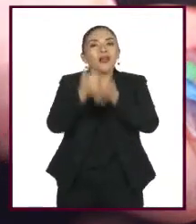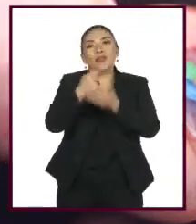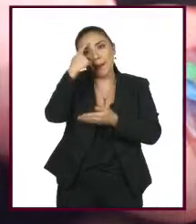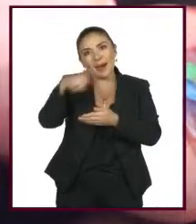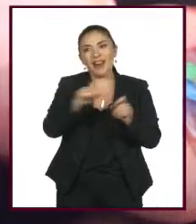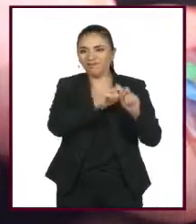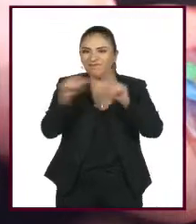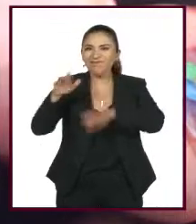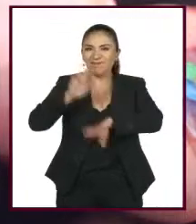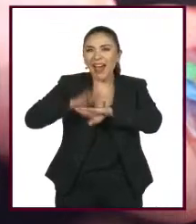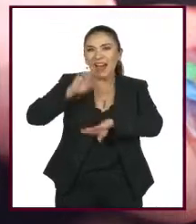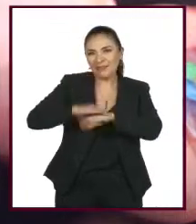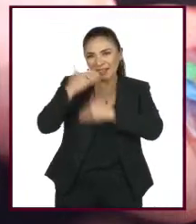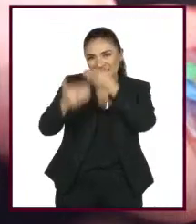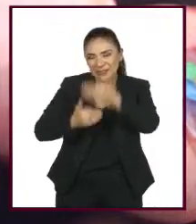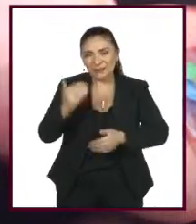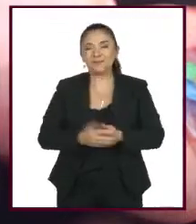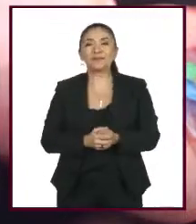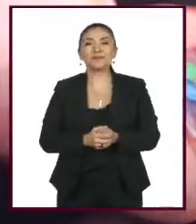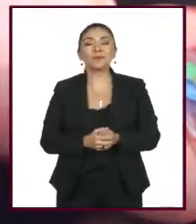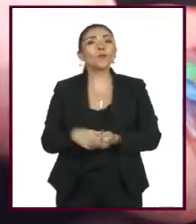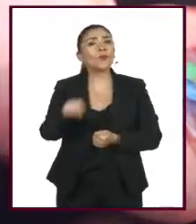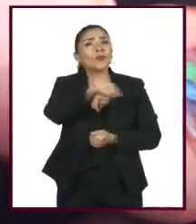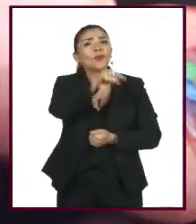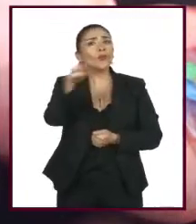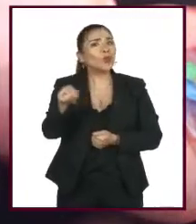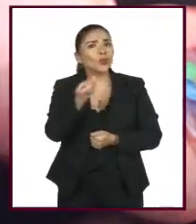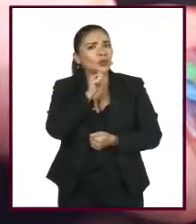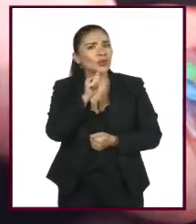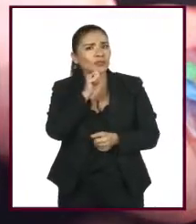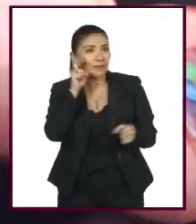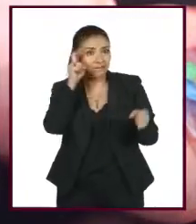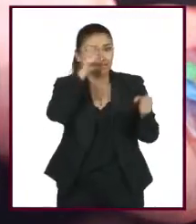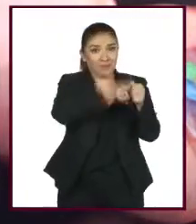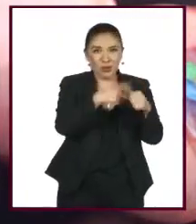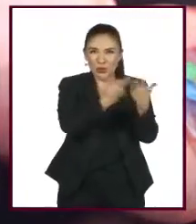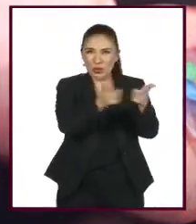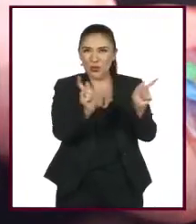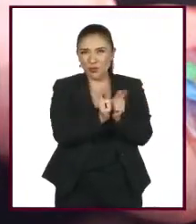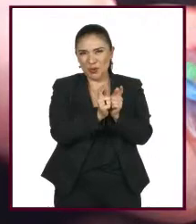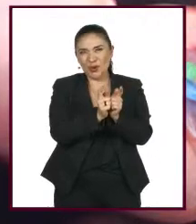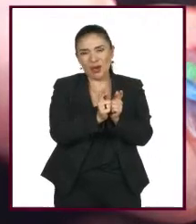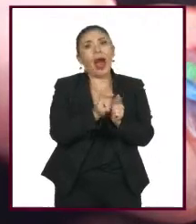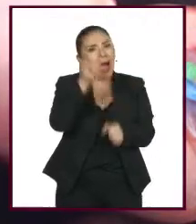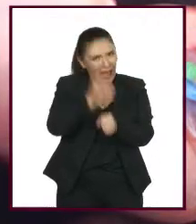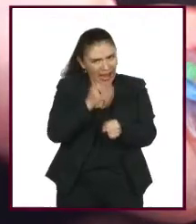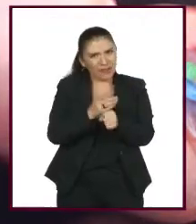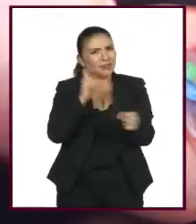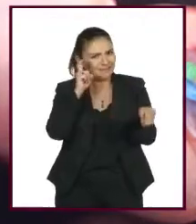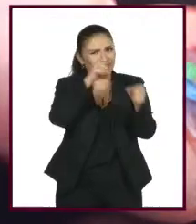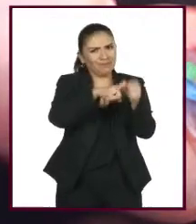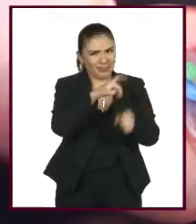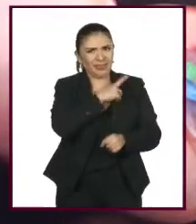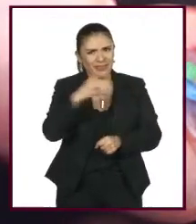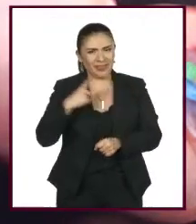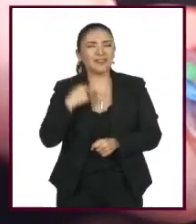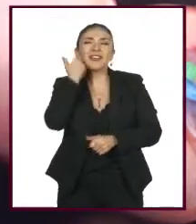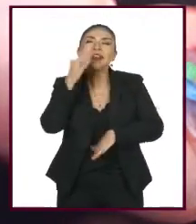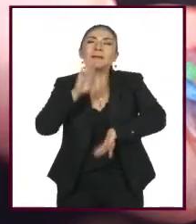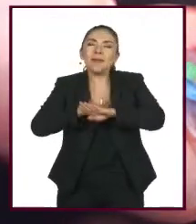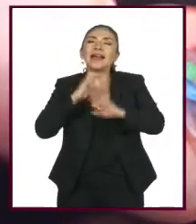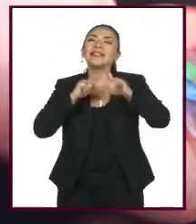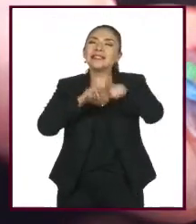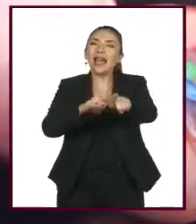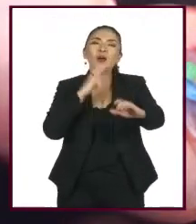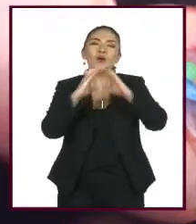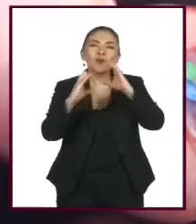transmisiones. Y si no se han inscrito en nuestro grupo de reflexión, háganlo ahora. Deseamos continuar con el